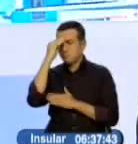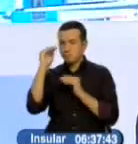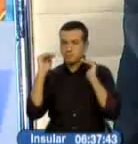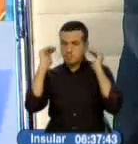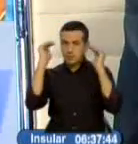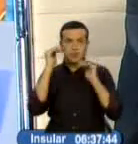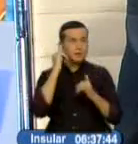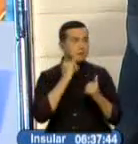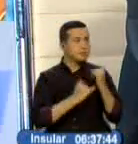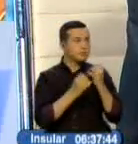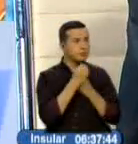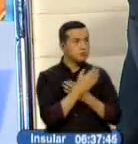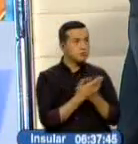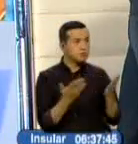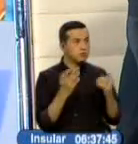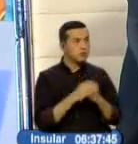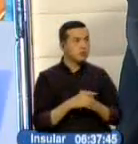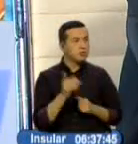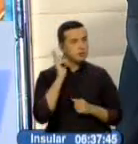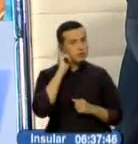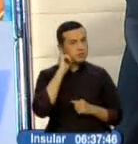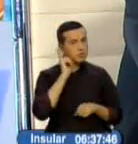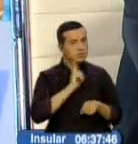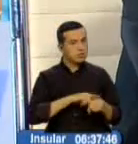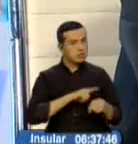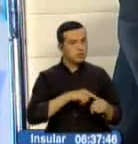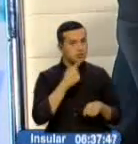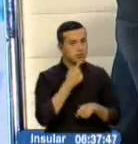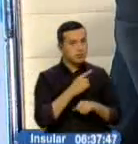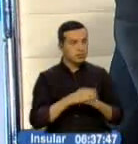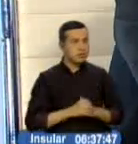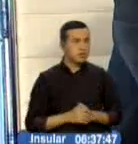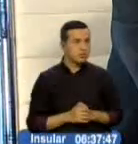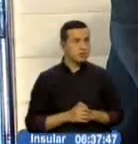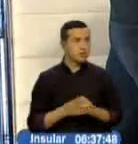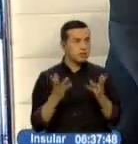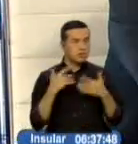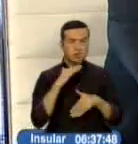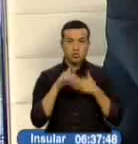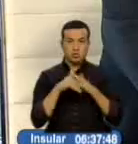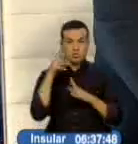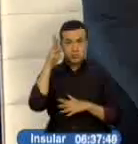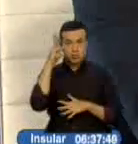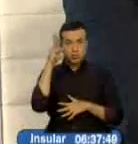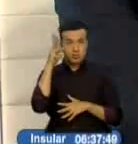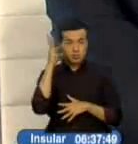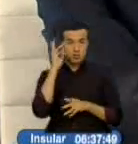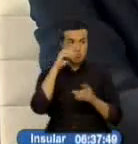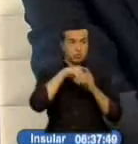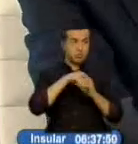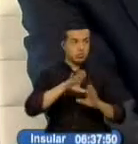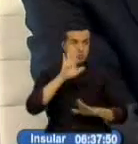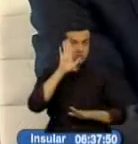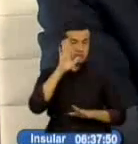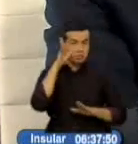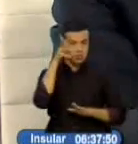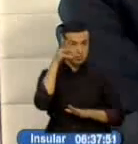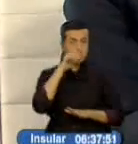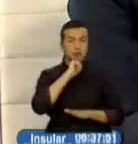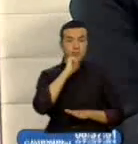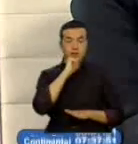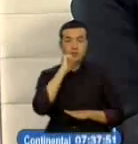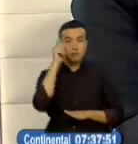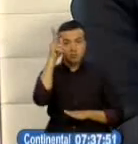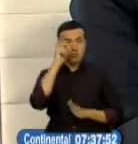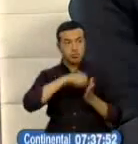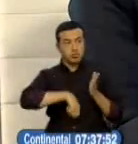terminar rapidito, Fander, que ya me están diciendo que es tiempo, ¿ya todos los profesores están en la planta permanente de docencia o todavía hay profesores